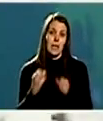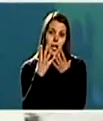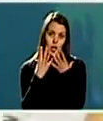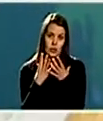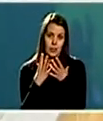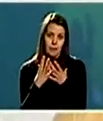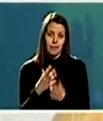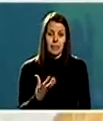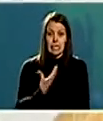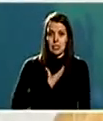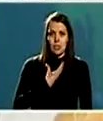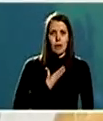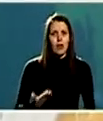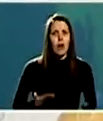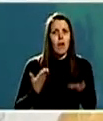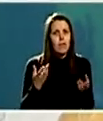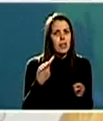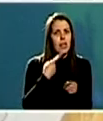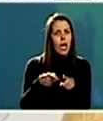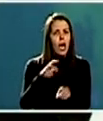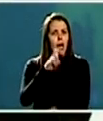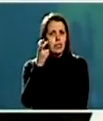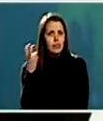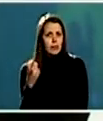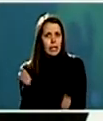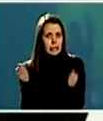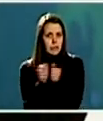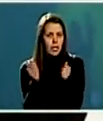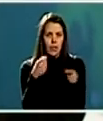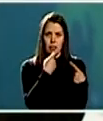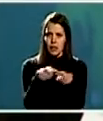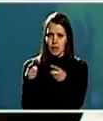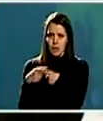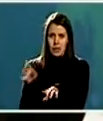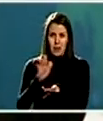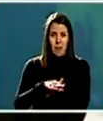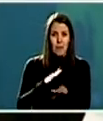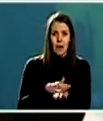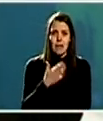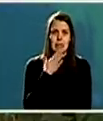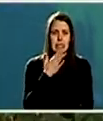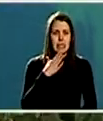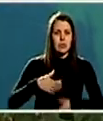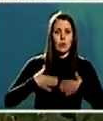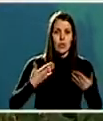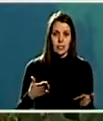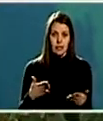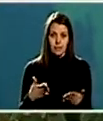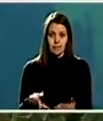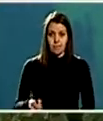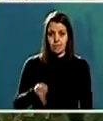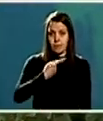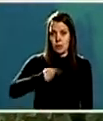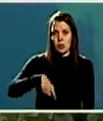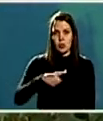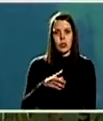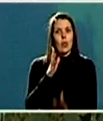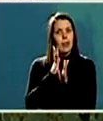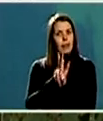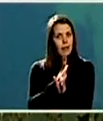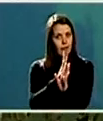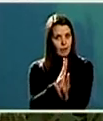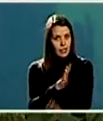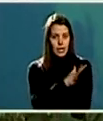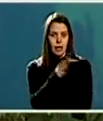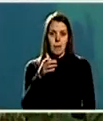o conell ofrecerá estes días arredor de 20 actividades destinadas a todas cidades repartirá 6000 en Premios temos o desfile